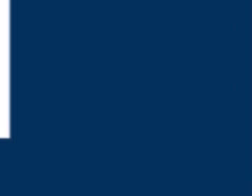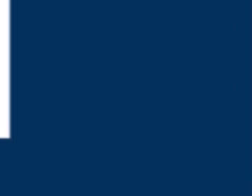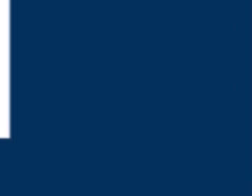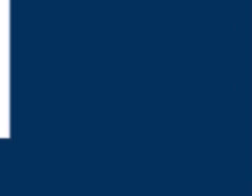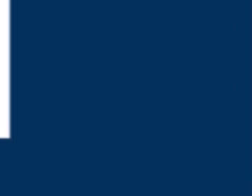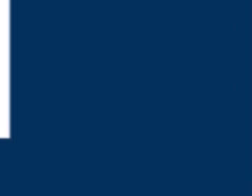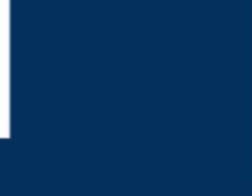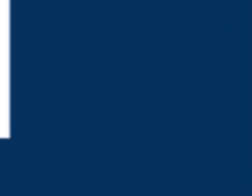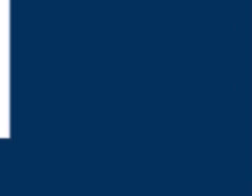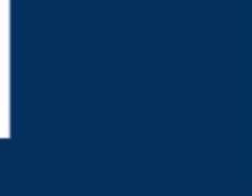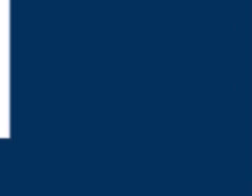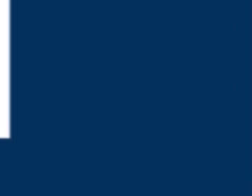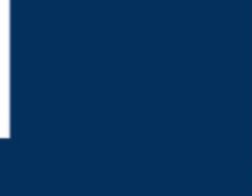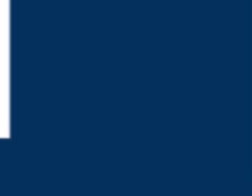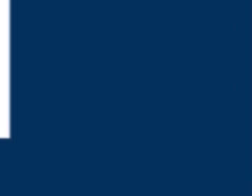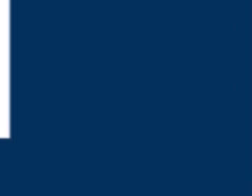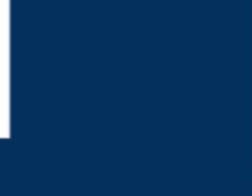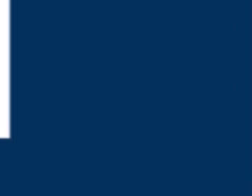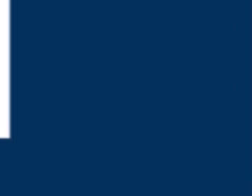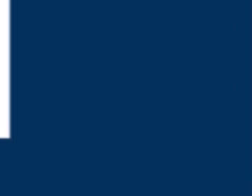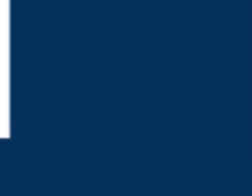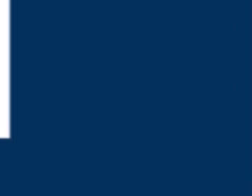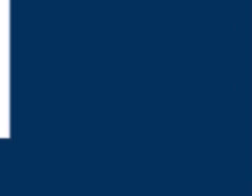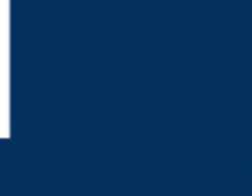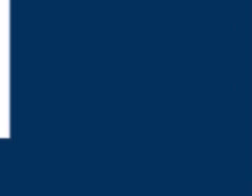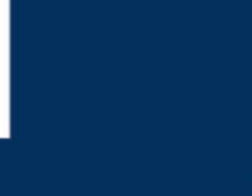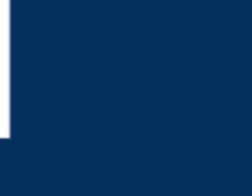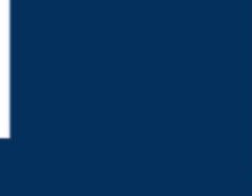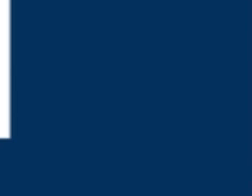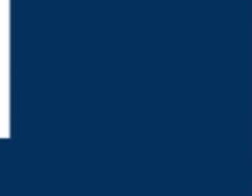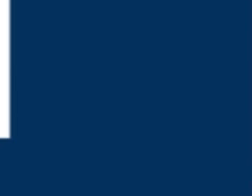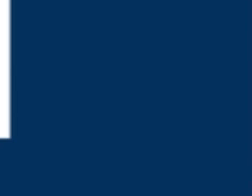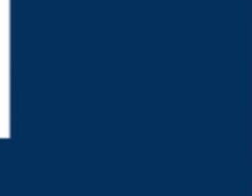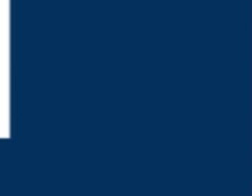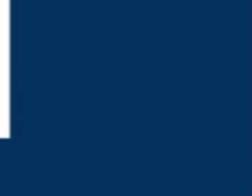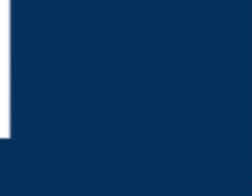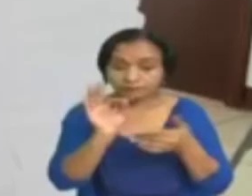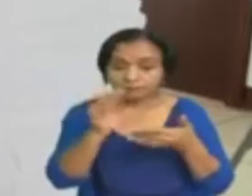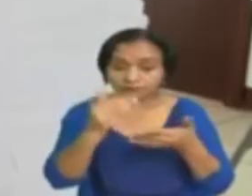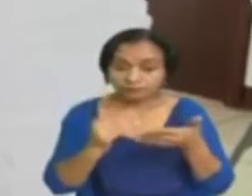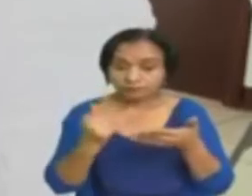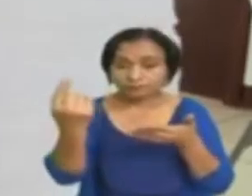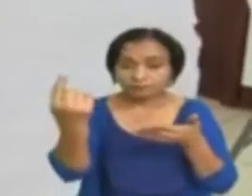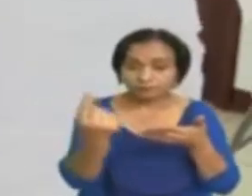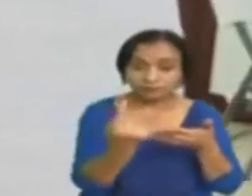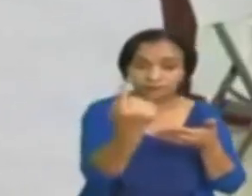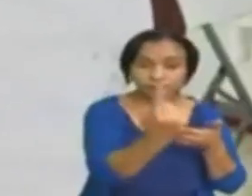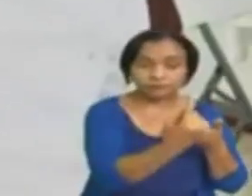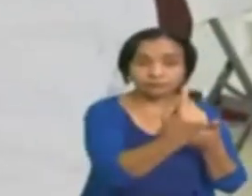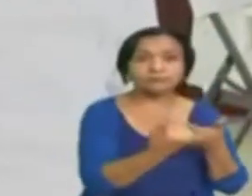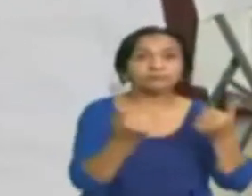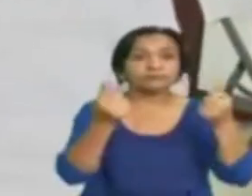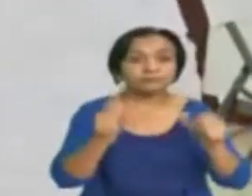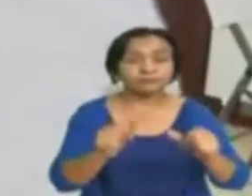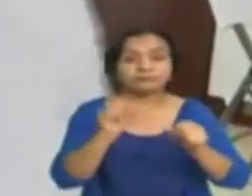una buena parte o casi todo nuestro territorio, paso a paso, así como vamos, paso a paso. Pero lo